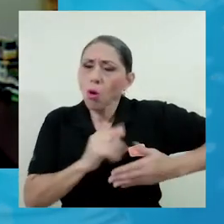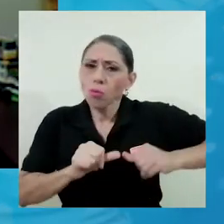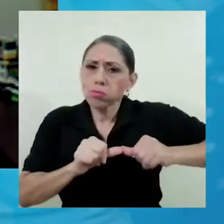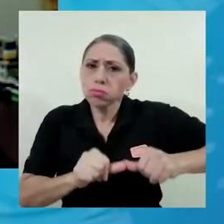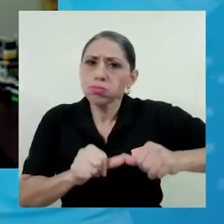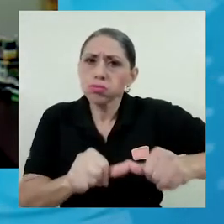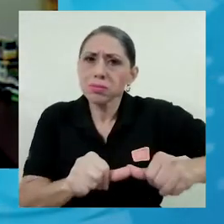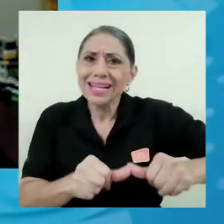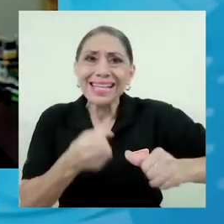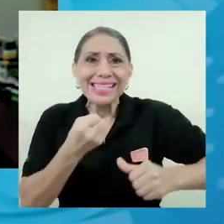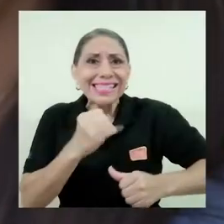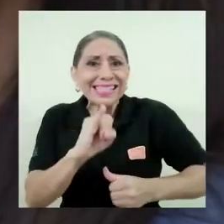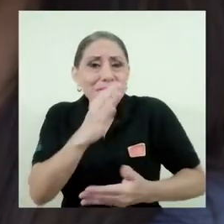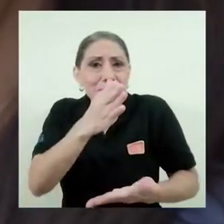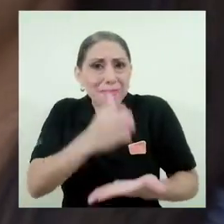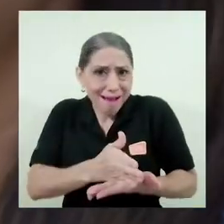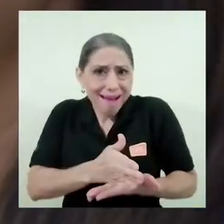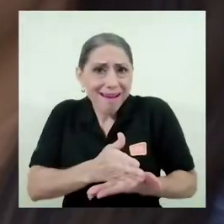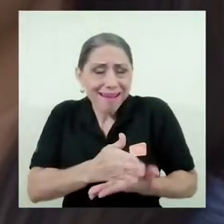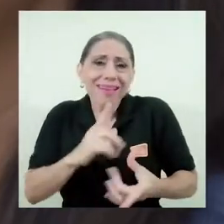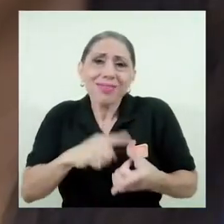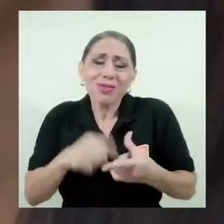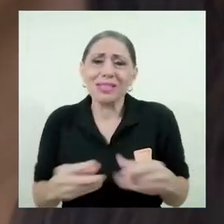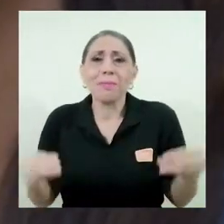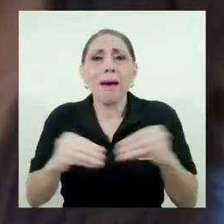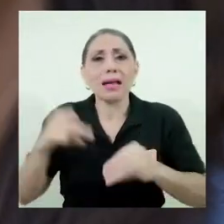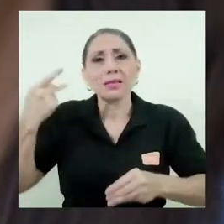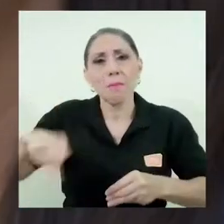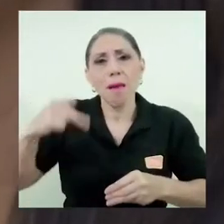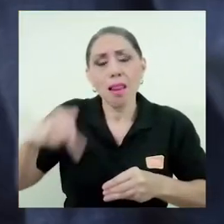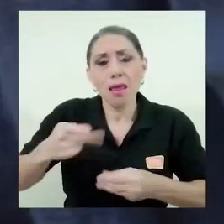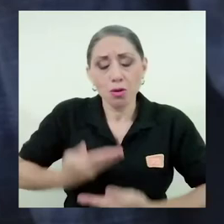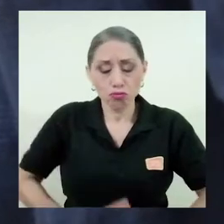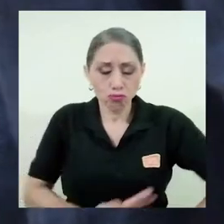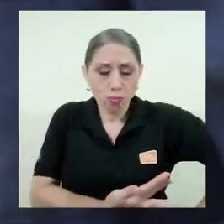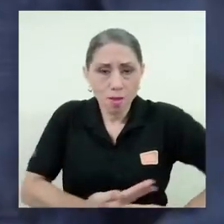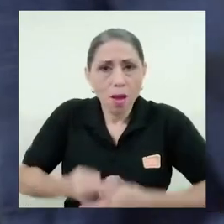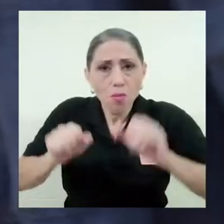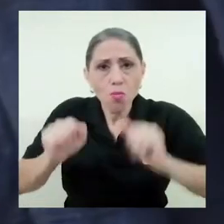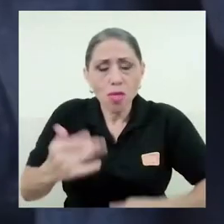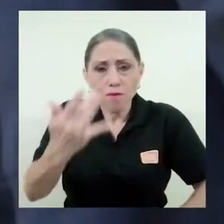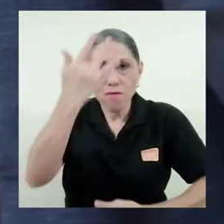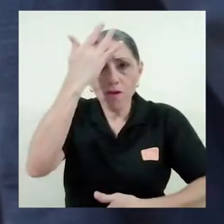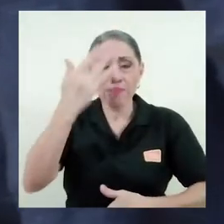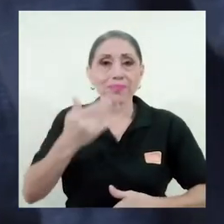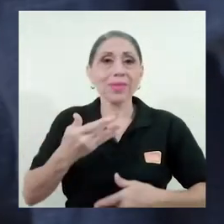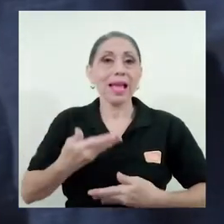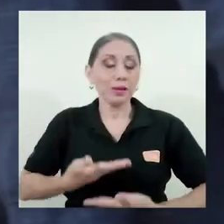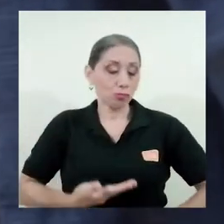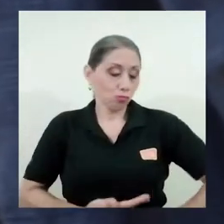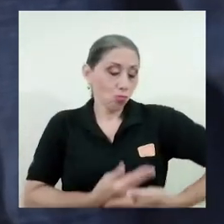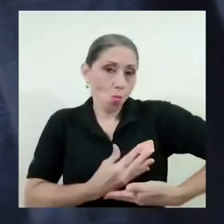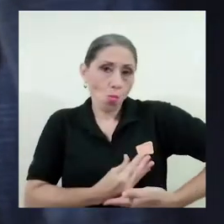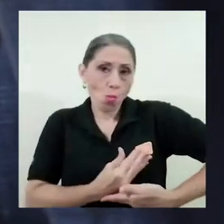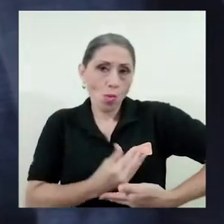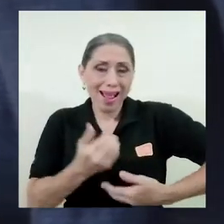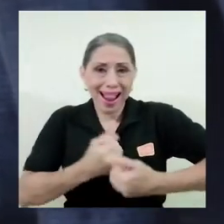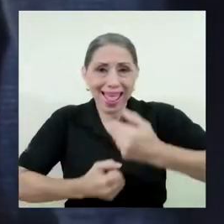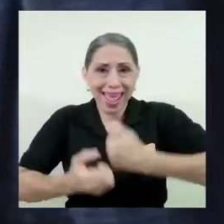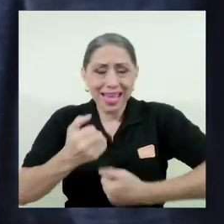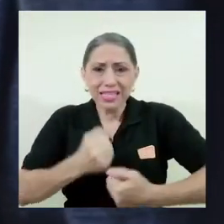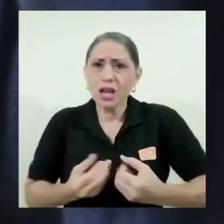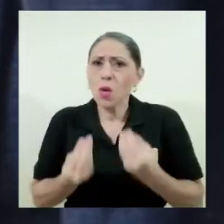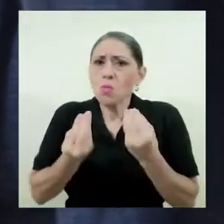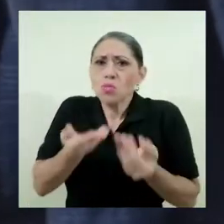que los niños se enfermen si quitan la lactancia materna. Y es que la leche materna tiene múltiples nutrientes